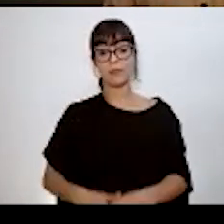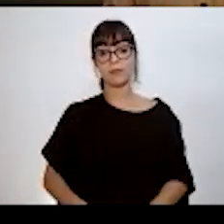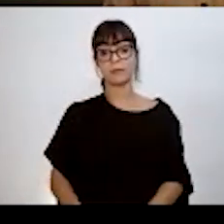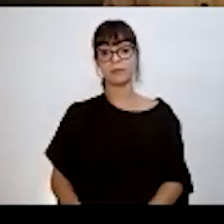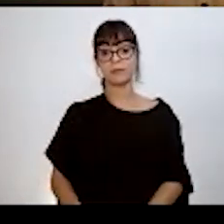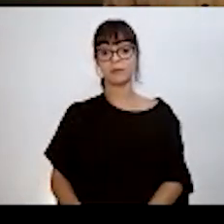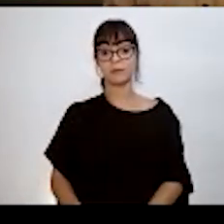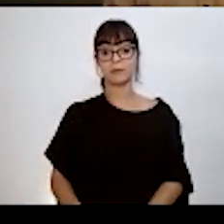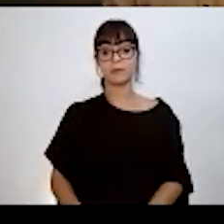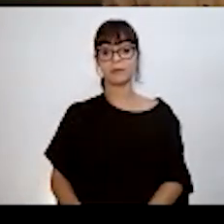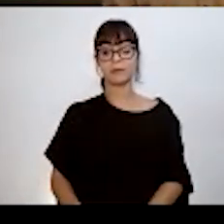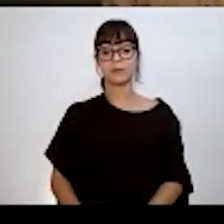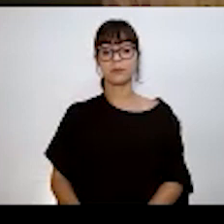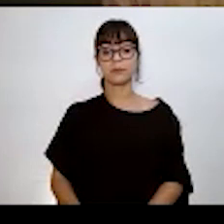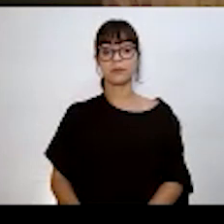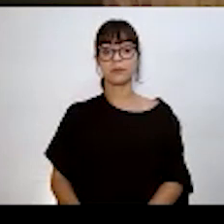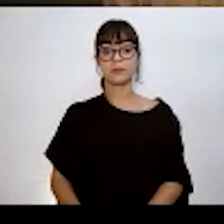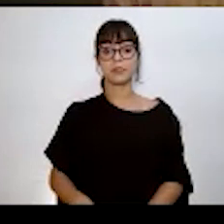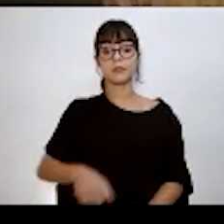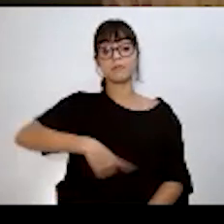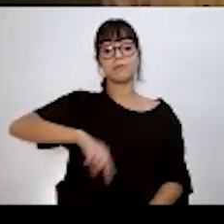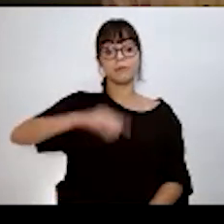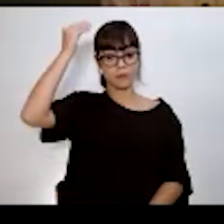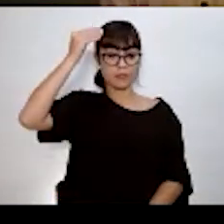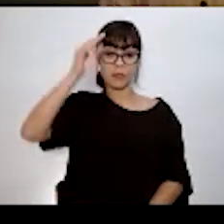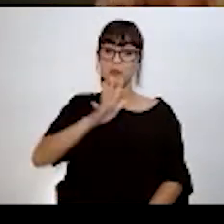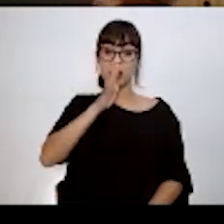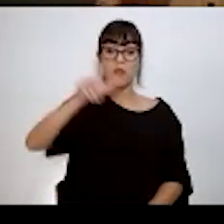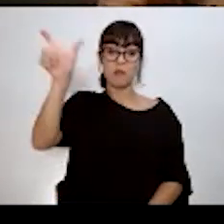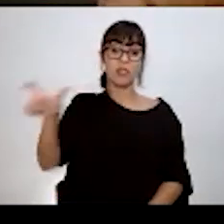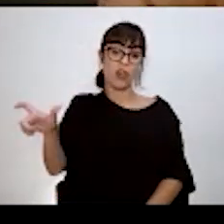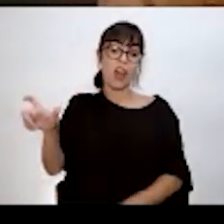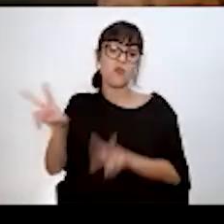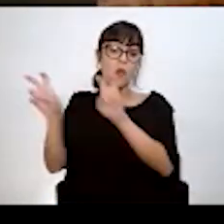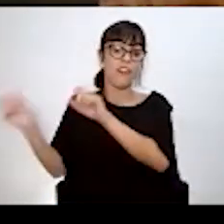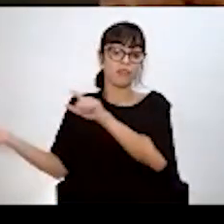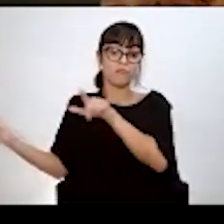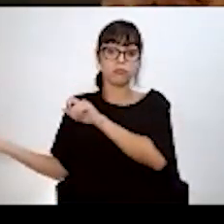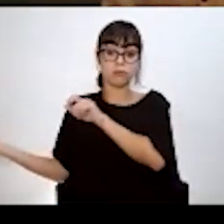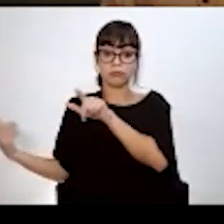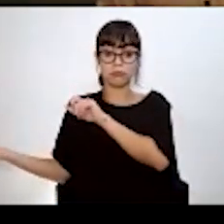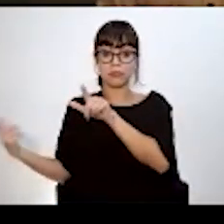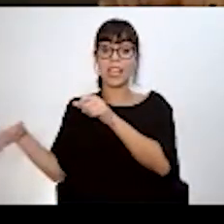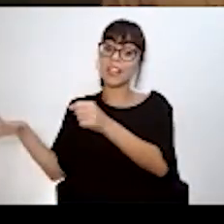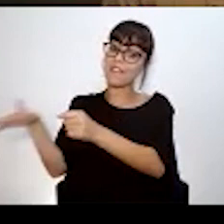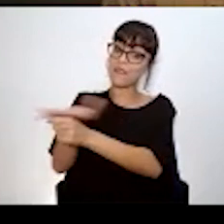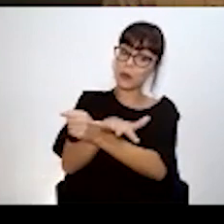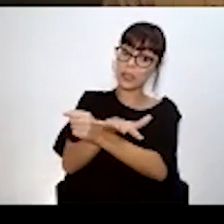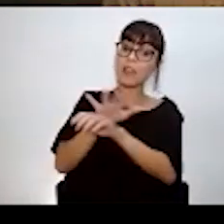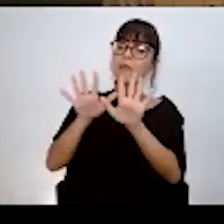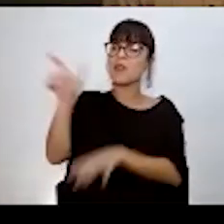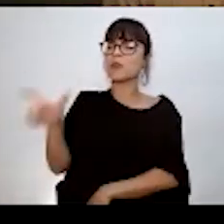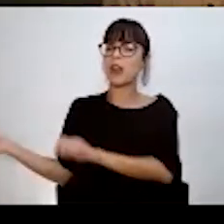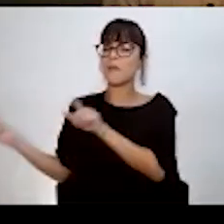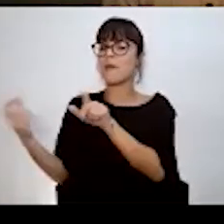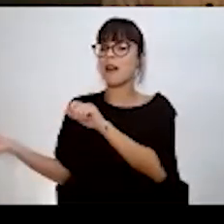apostamos por la llegada de nueva población. El problema es saber el volumen de población